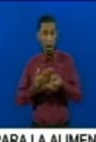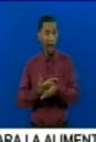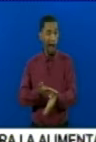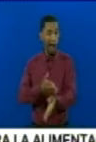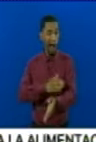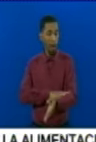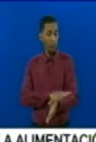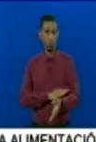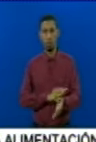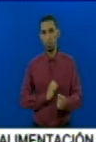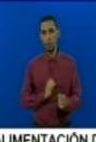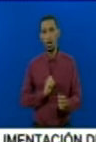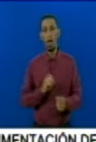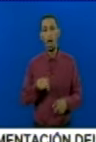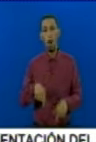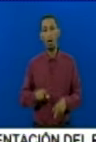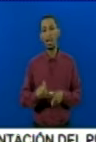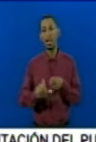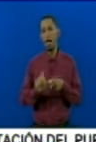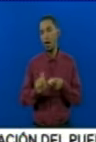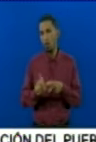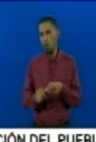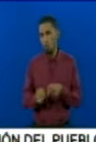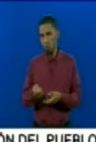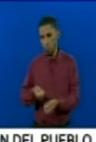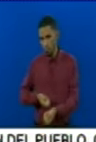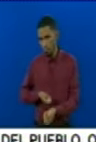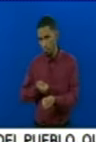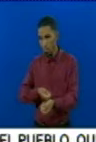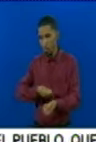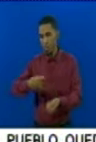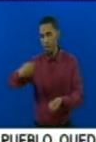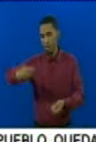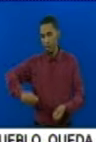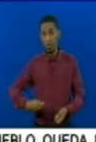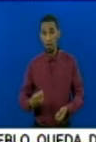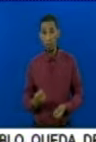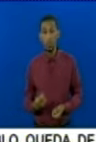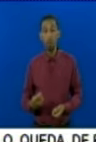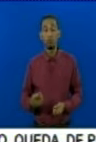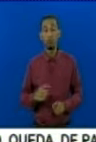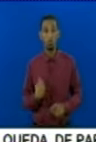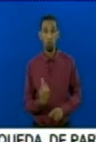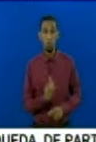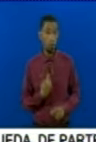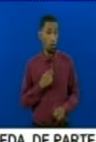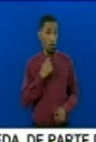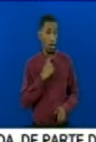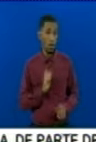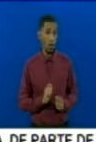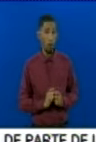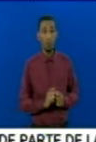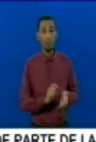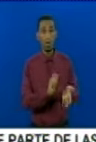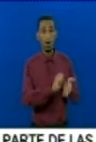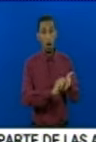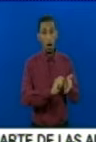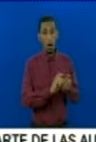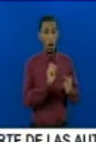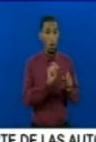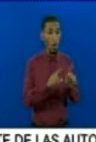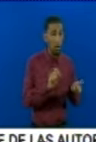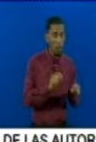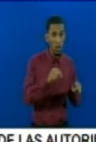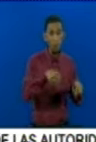programa que con la agricultura se había decidido en cada uno de los mercados, ya se hicieron 2 pruebas en 3 mercados de la